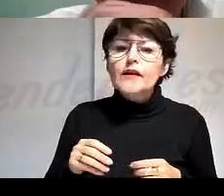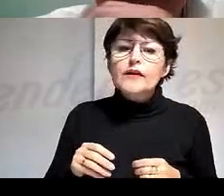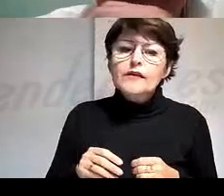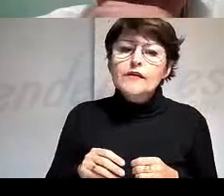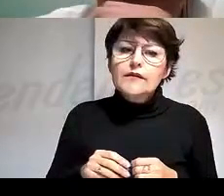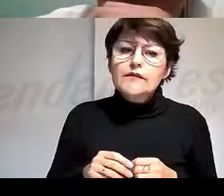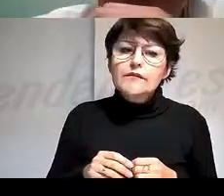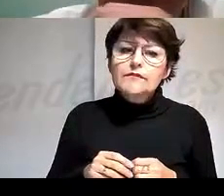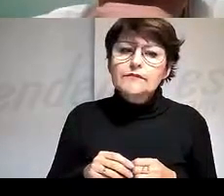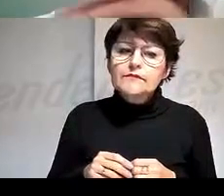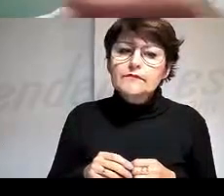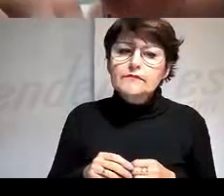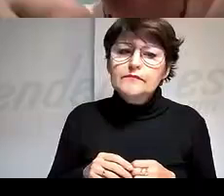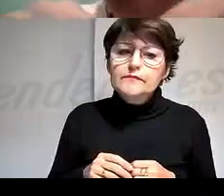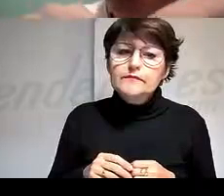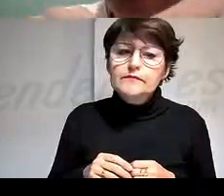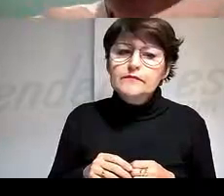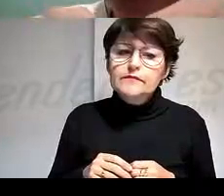nivel